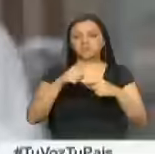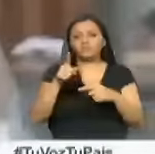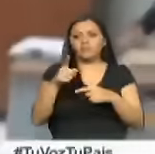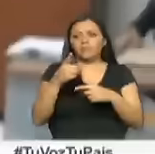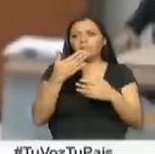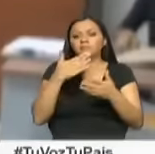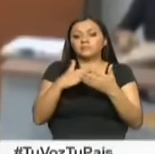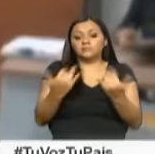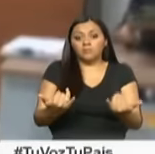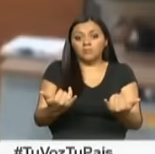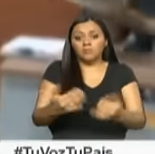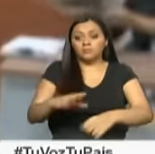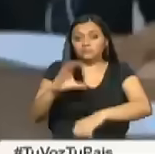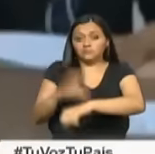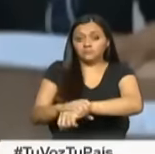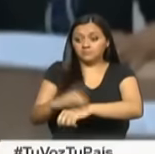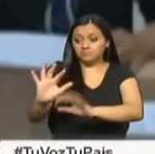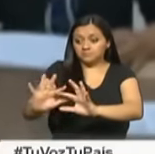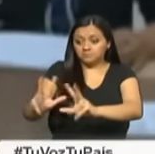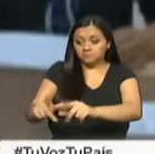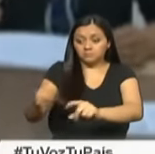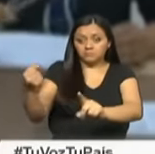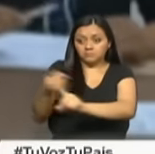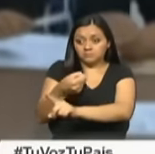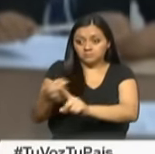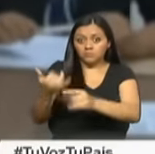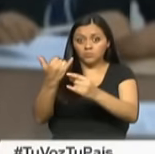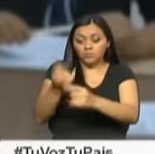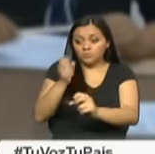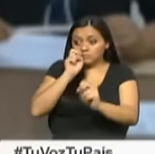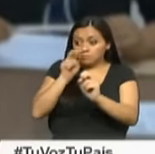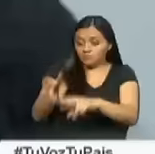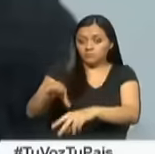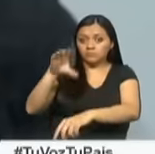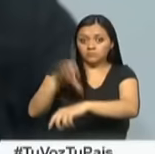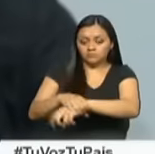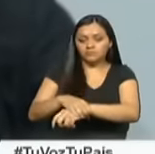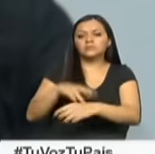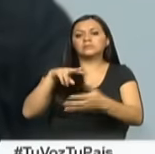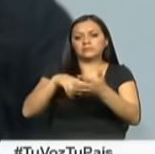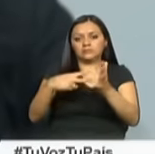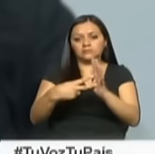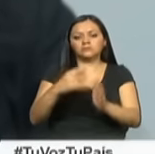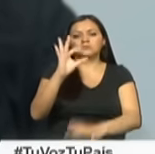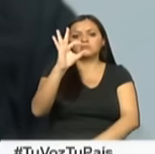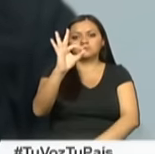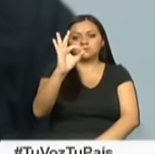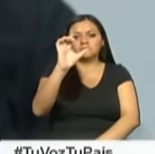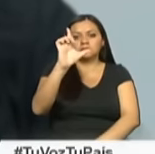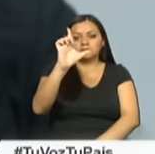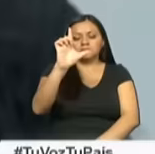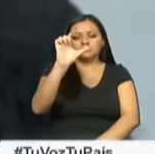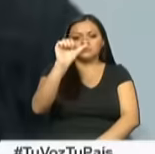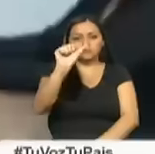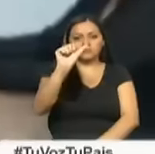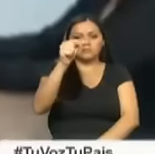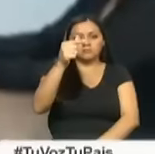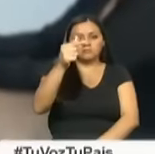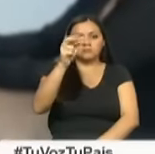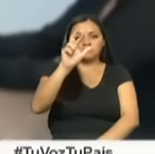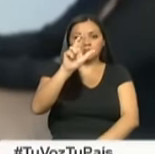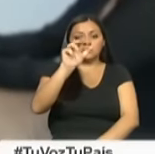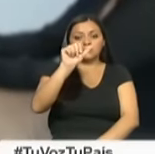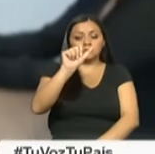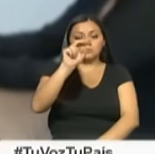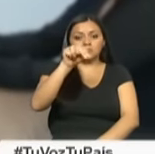pues a la persona cometiendo el delito, hay los testigos, etcétera, se los lleva directamente a la unidad, ahí está Fiscalía, Defensoría Pública, el